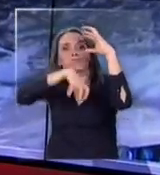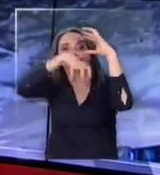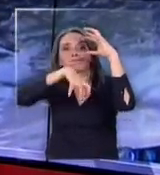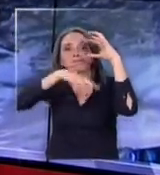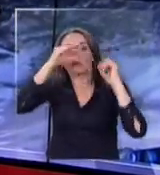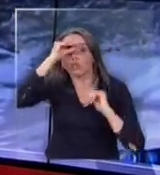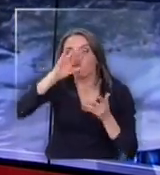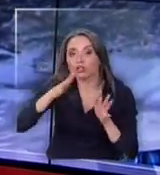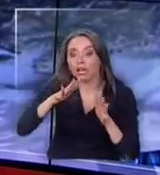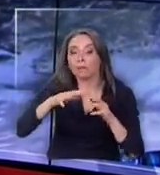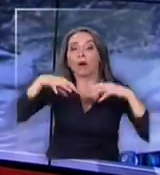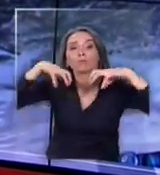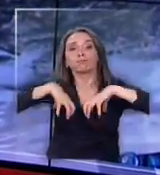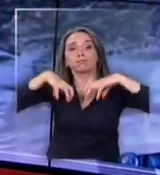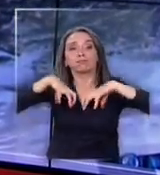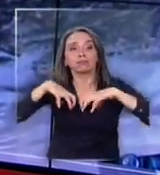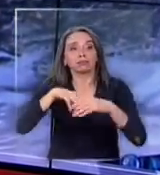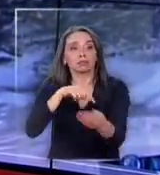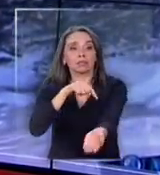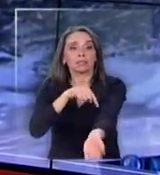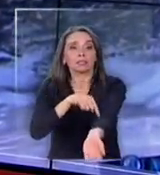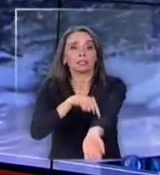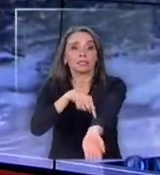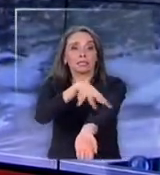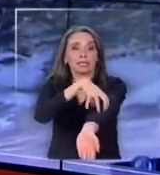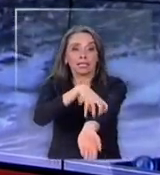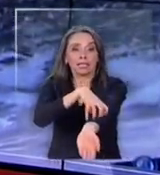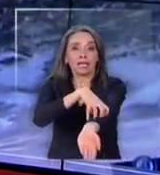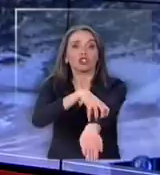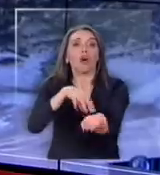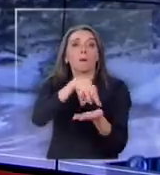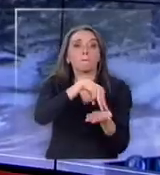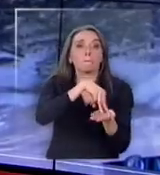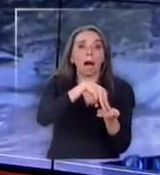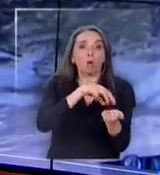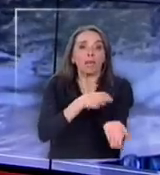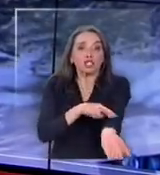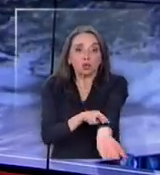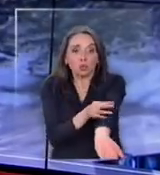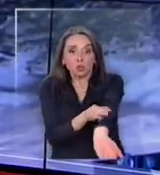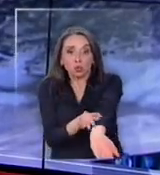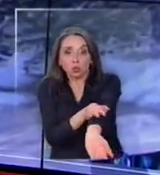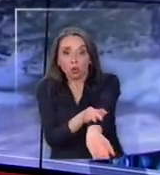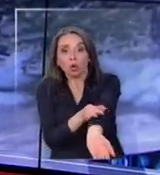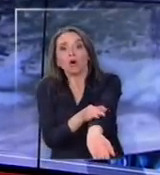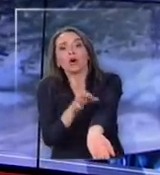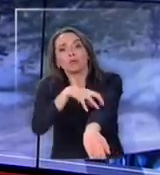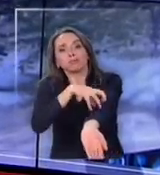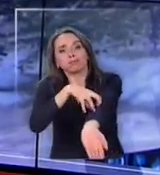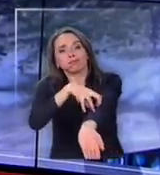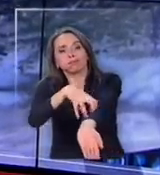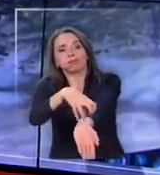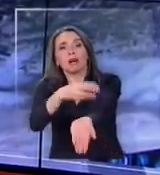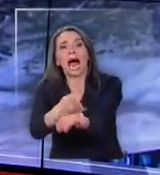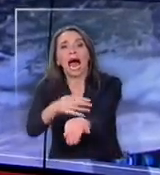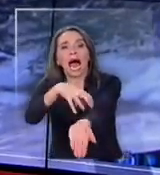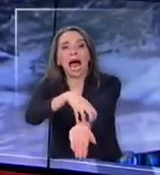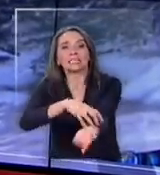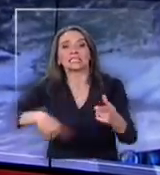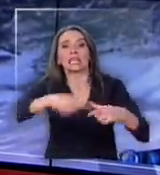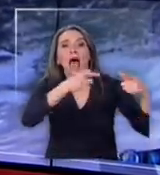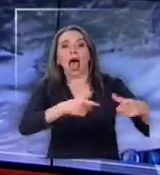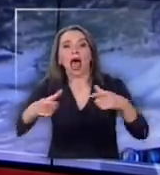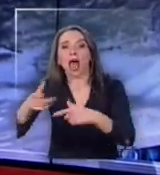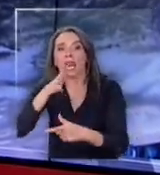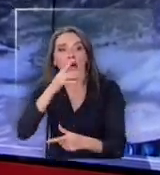estas precipitaciones podrían estar entonces desde el sur de la región del Maule hasta, bueno, la región de los lagos por lo menos. Incluso podrían caer con este